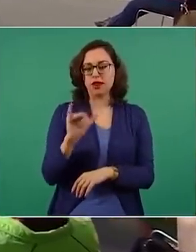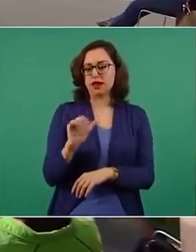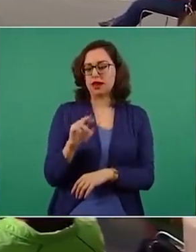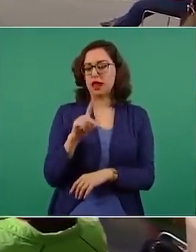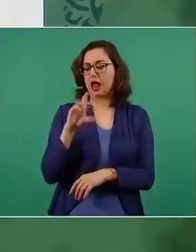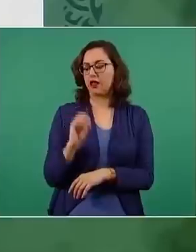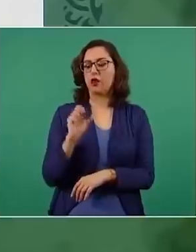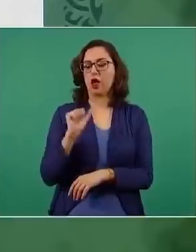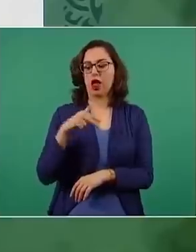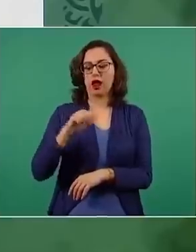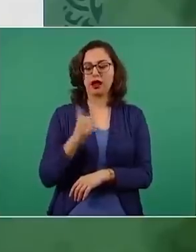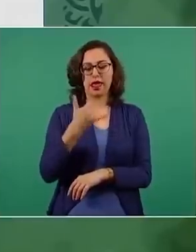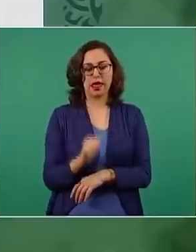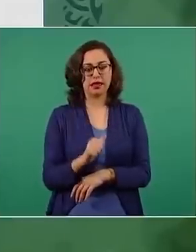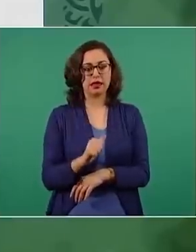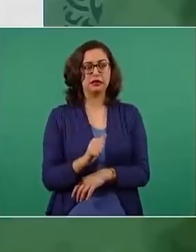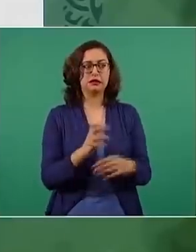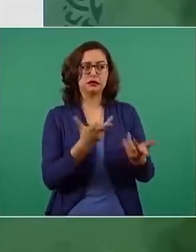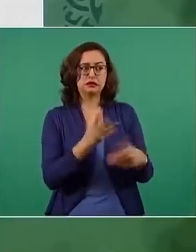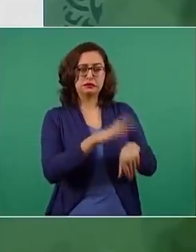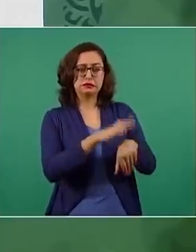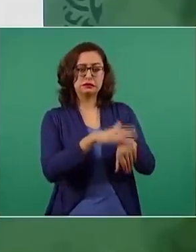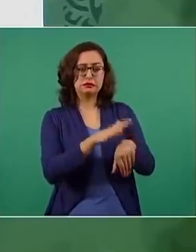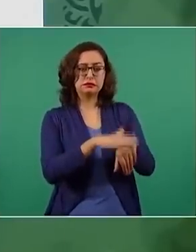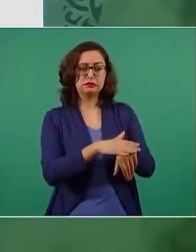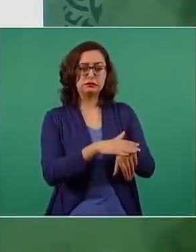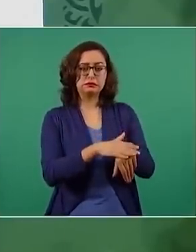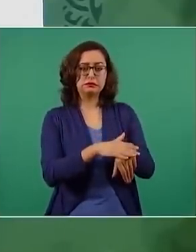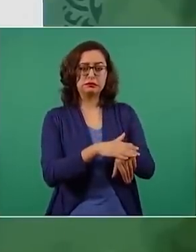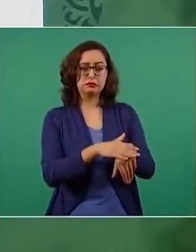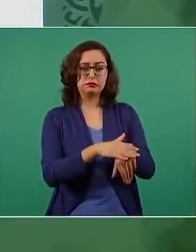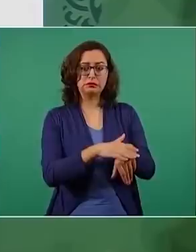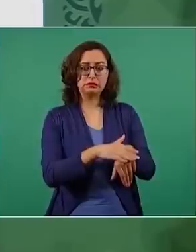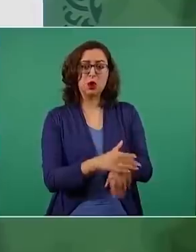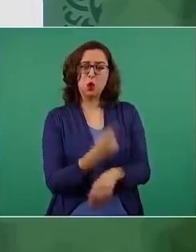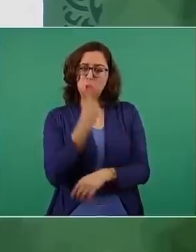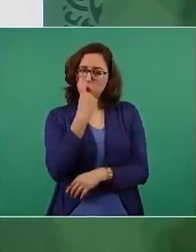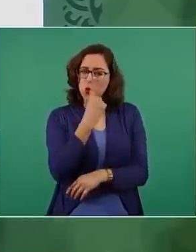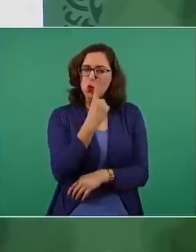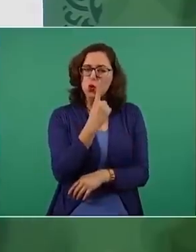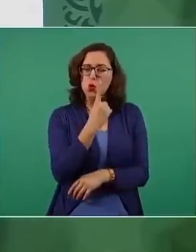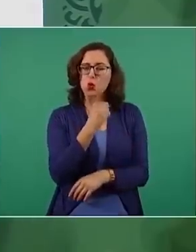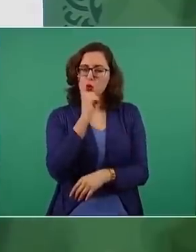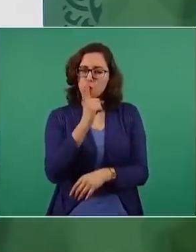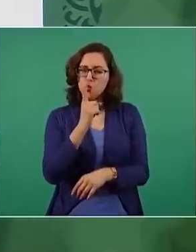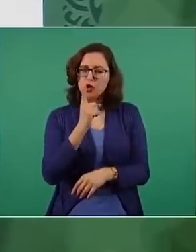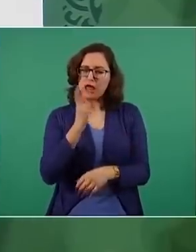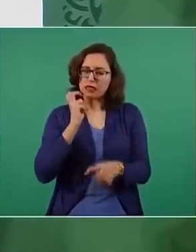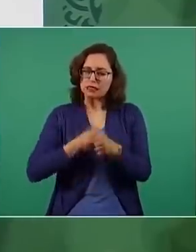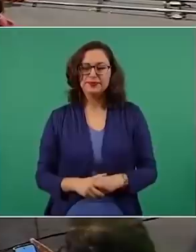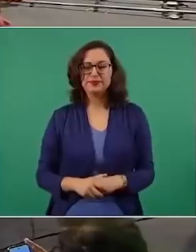para que yo me tome una nada más. una caguama